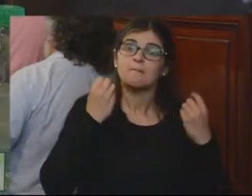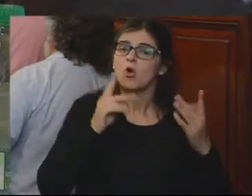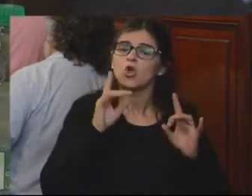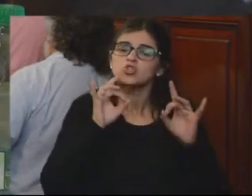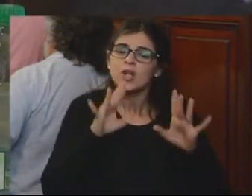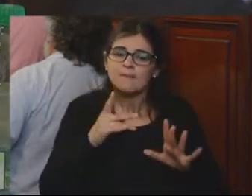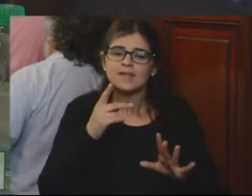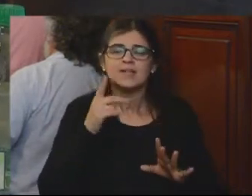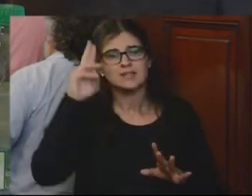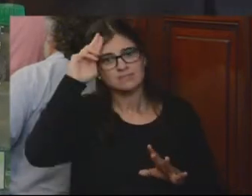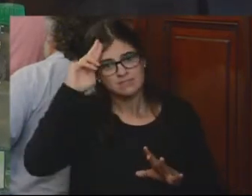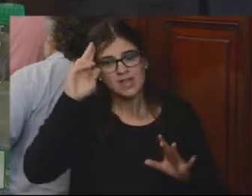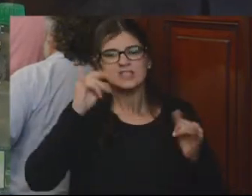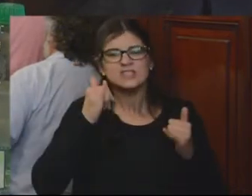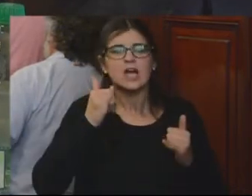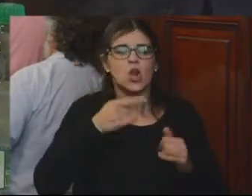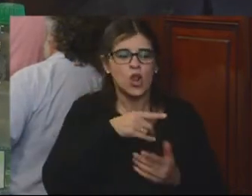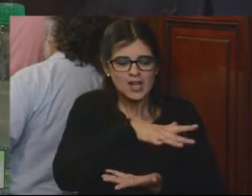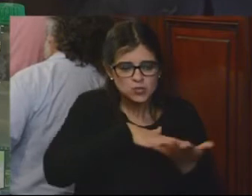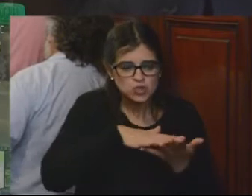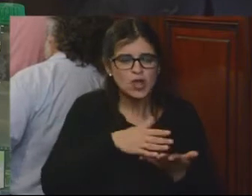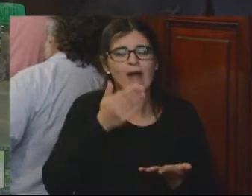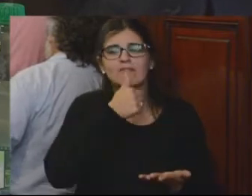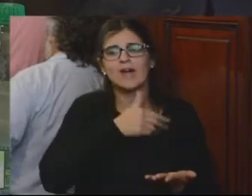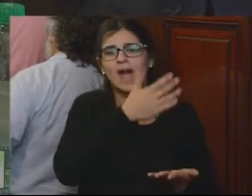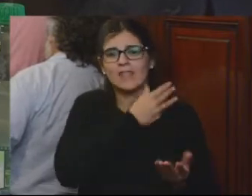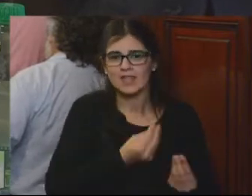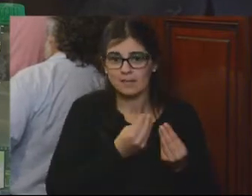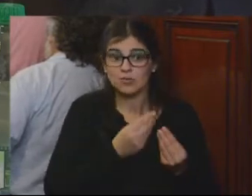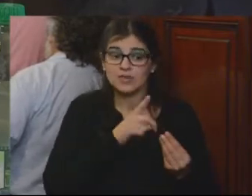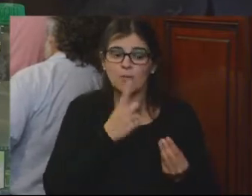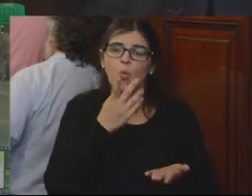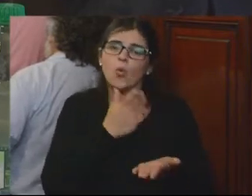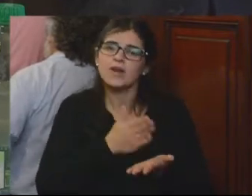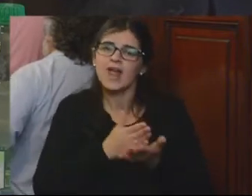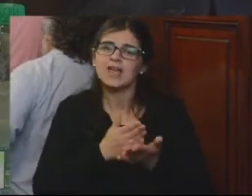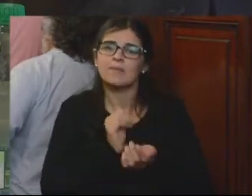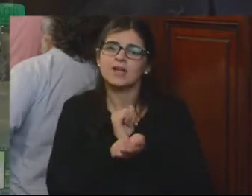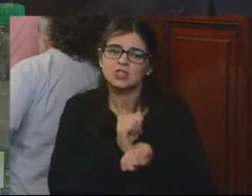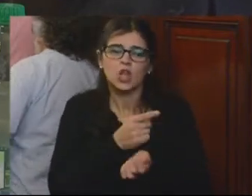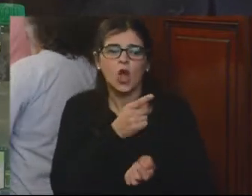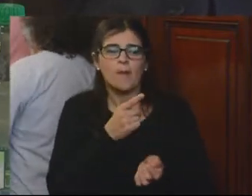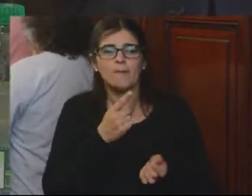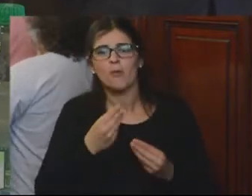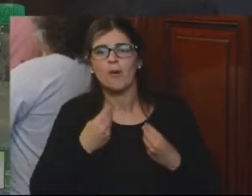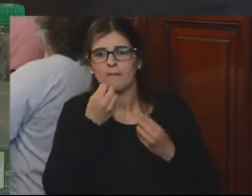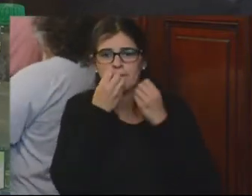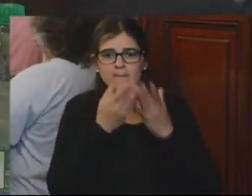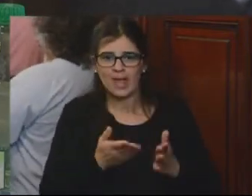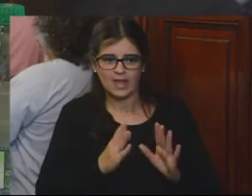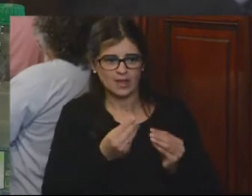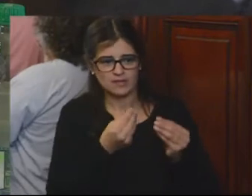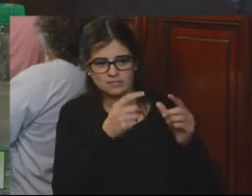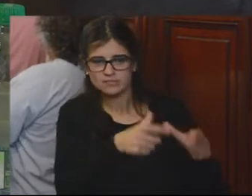preserva la memoria sobre lo ocurrido allí sino que constituye un carcelario de privilegio donde hay incluso